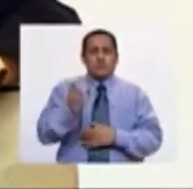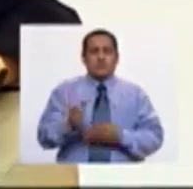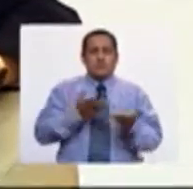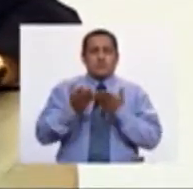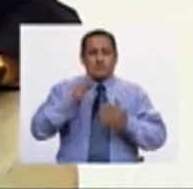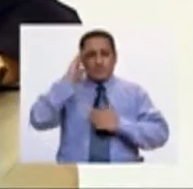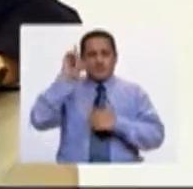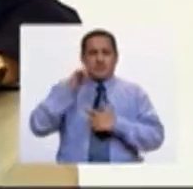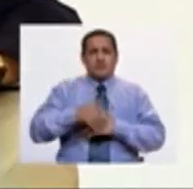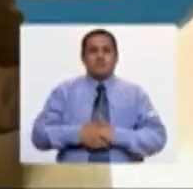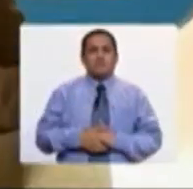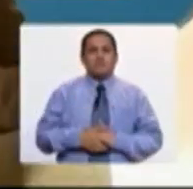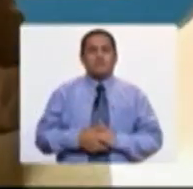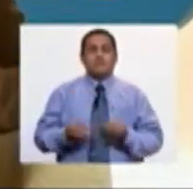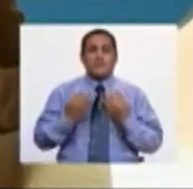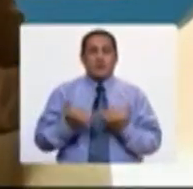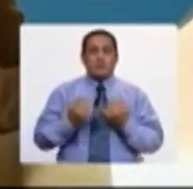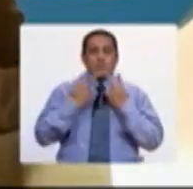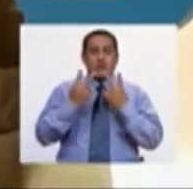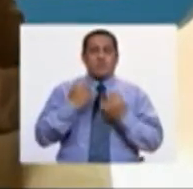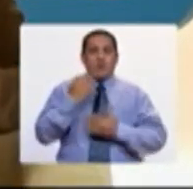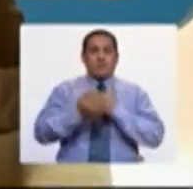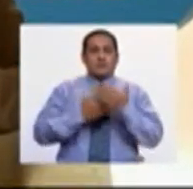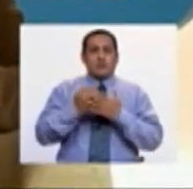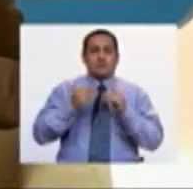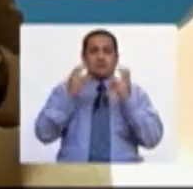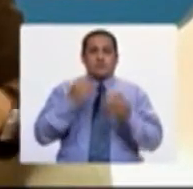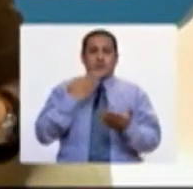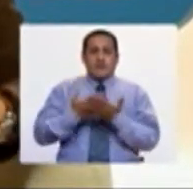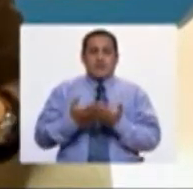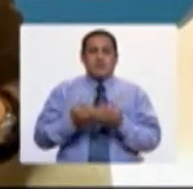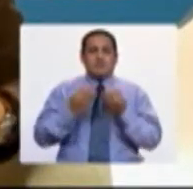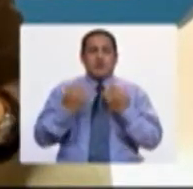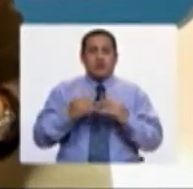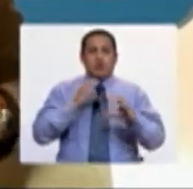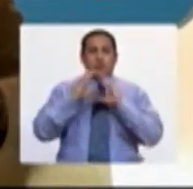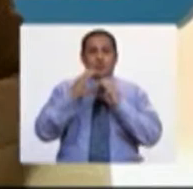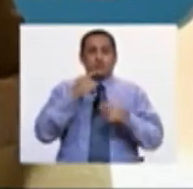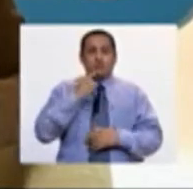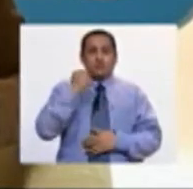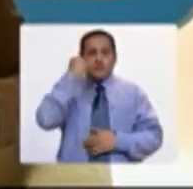infractor al servicio militar obligatorio. Muy bien, vamos a ver cómo avanza ese tema y hasta aquí esta